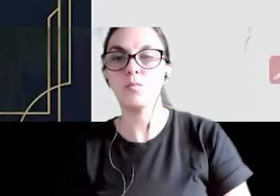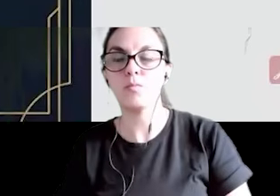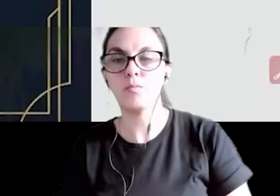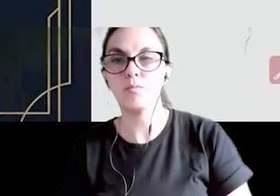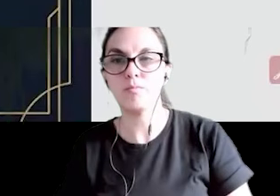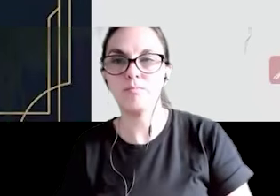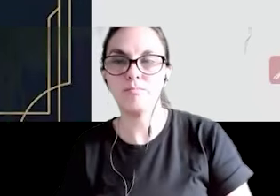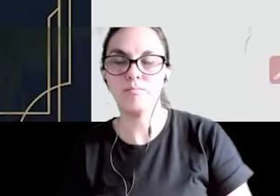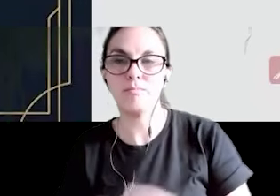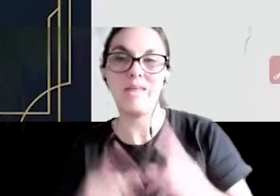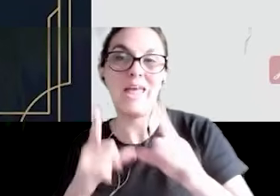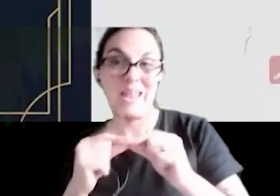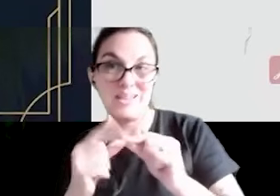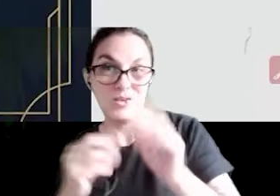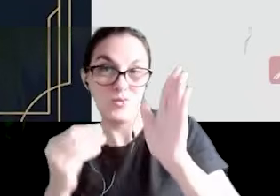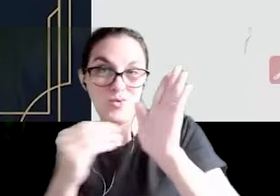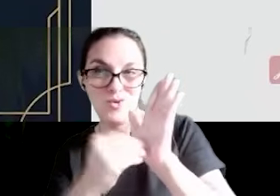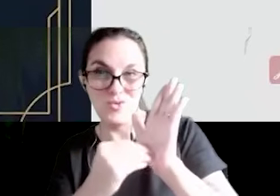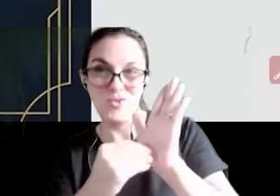artículo